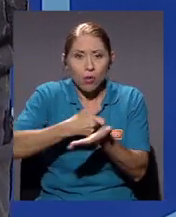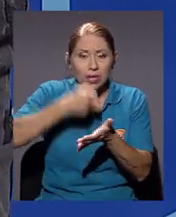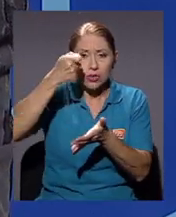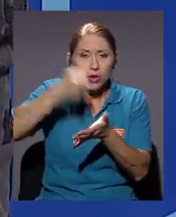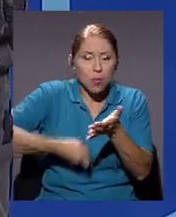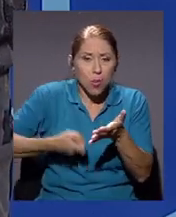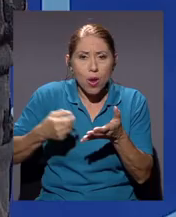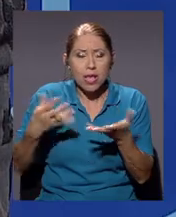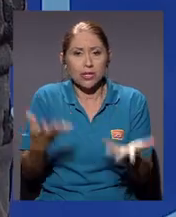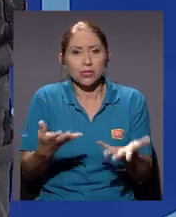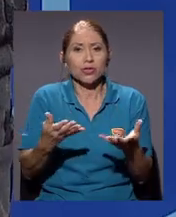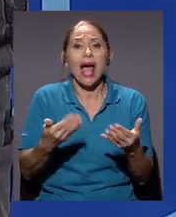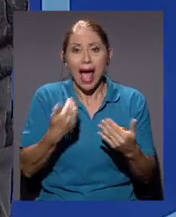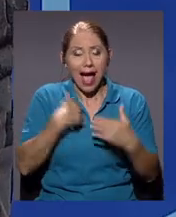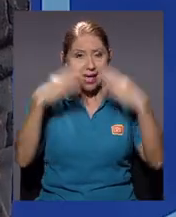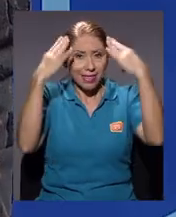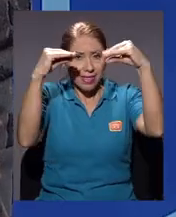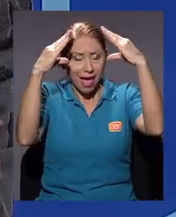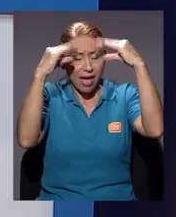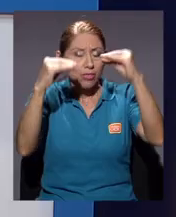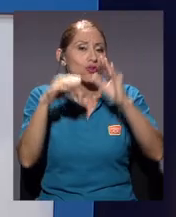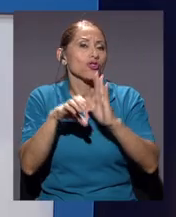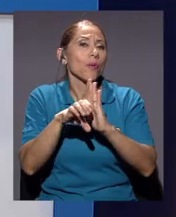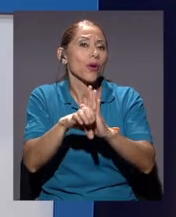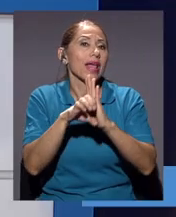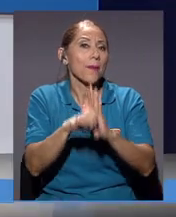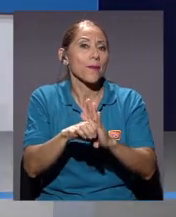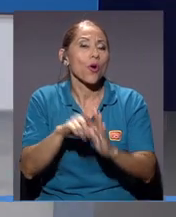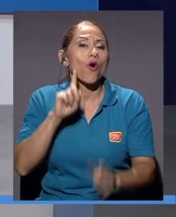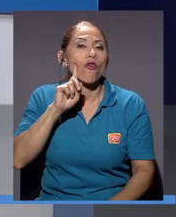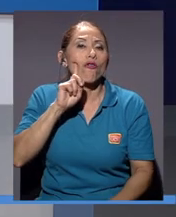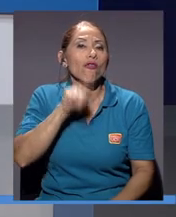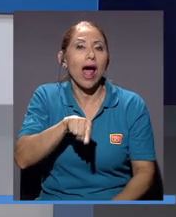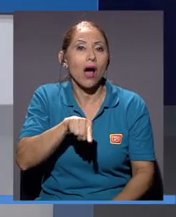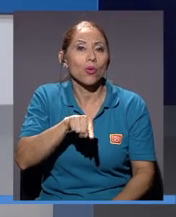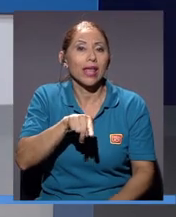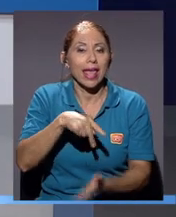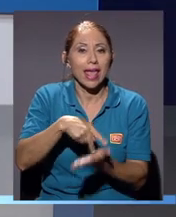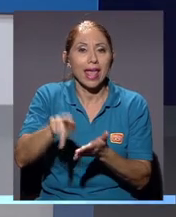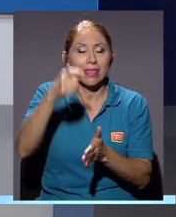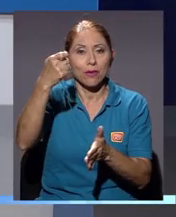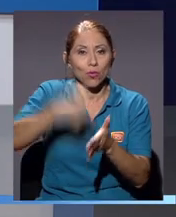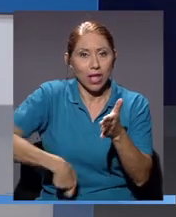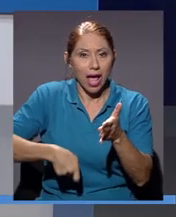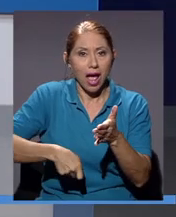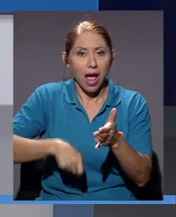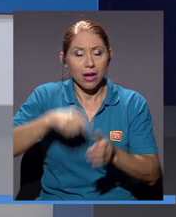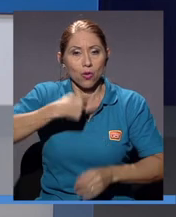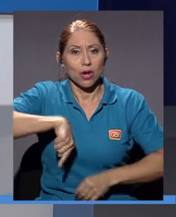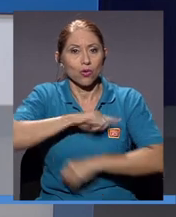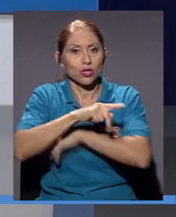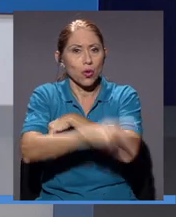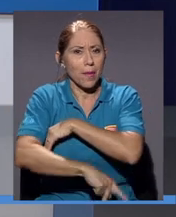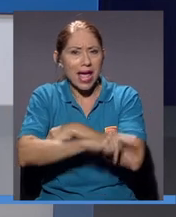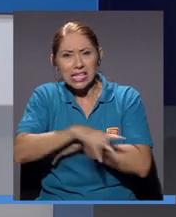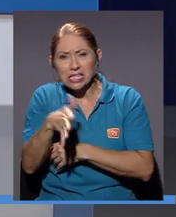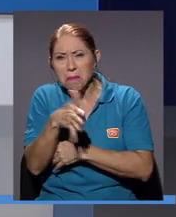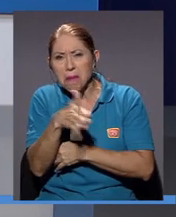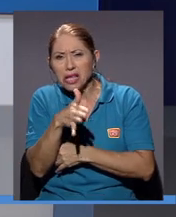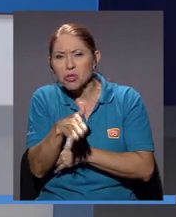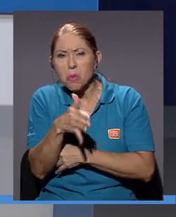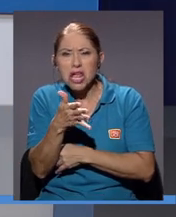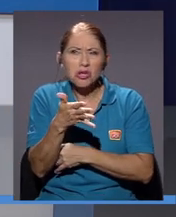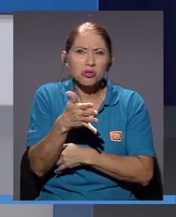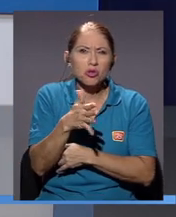hay datos que hablan de que por ejemplo el fraude tributario en nuestro país alcanza más o menos